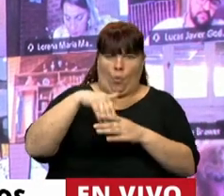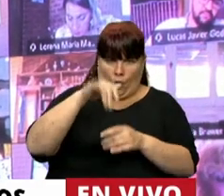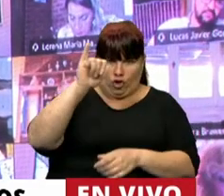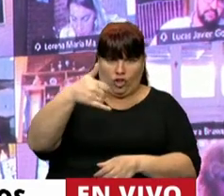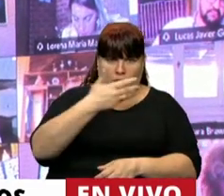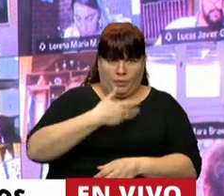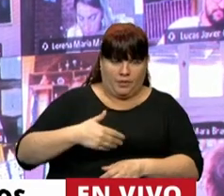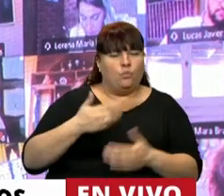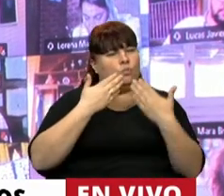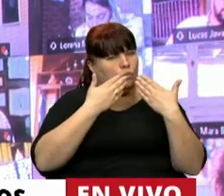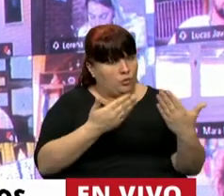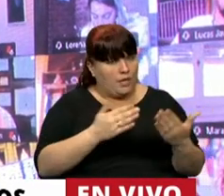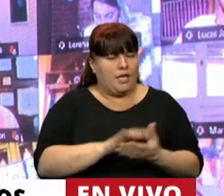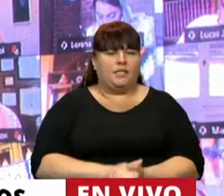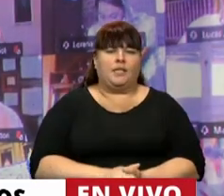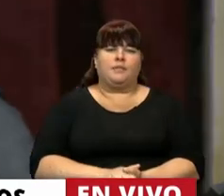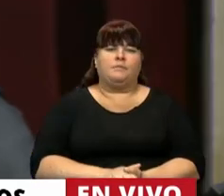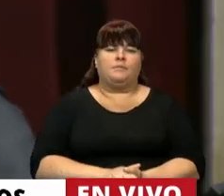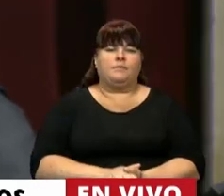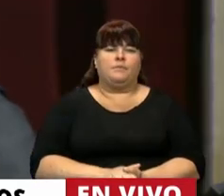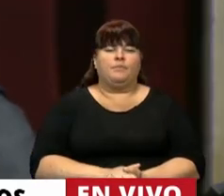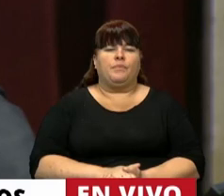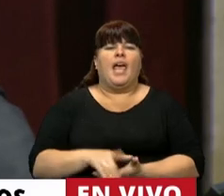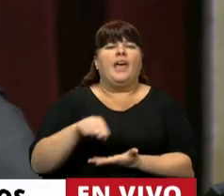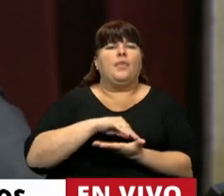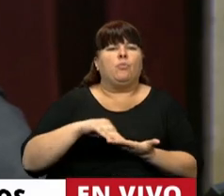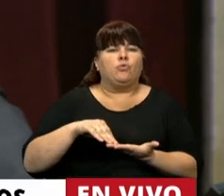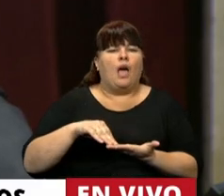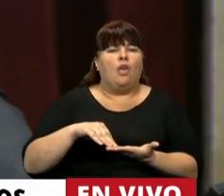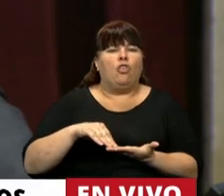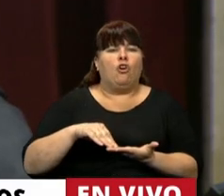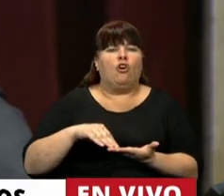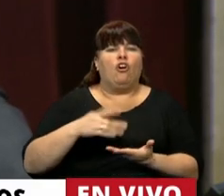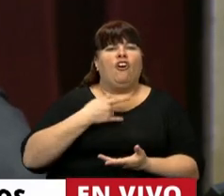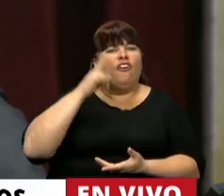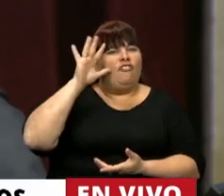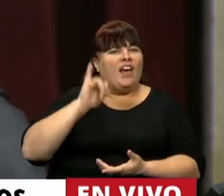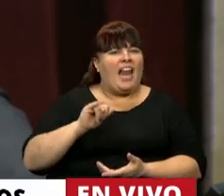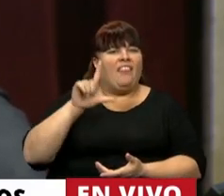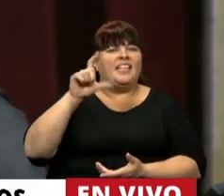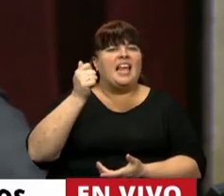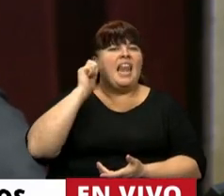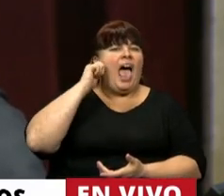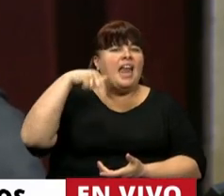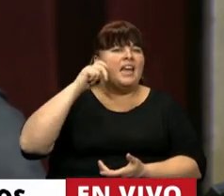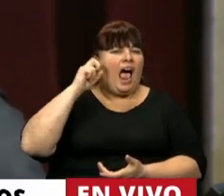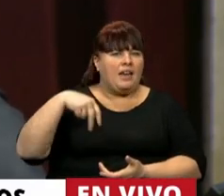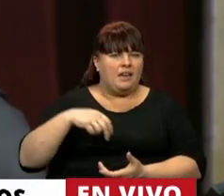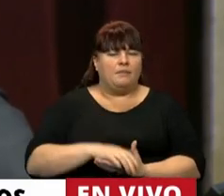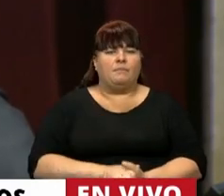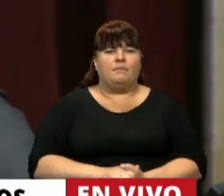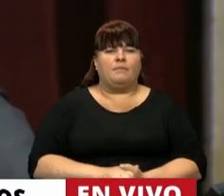Afirmativo, señor presidente. Muchas gracias, diputado Campos. Diputado Fernández Langan Ezequiel.